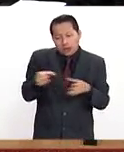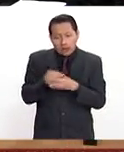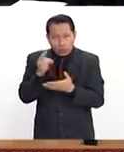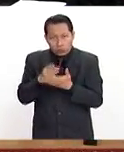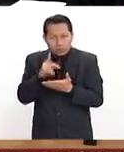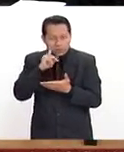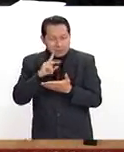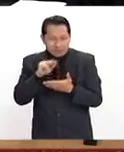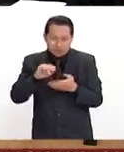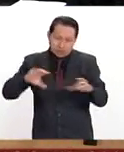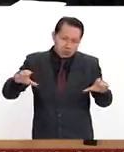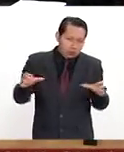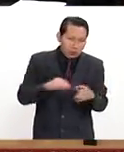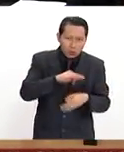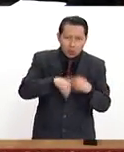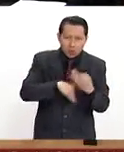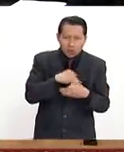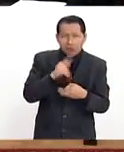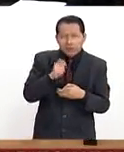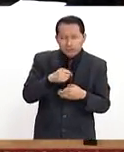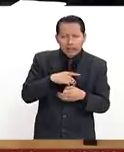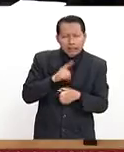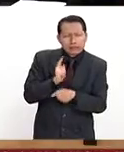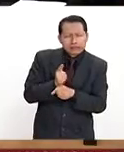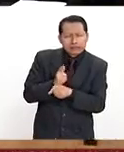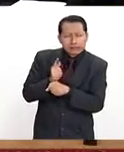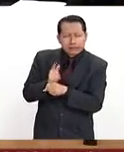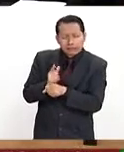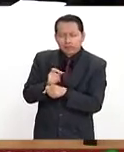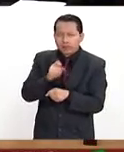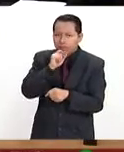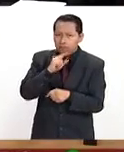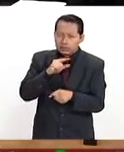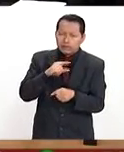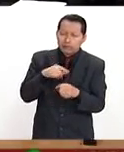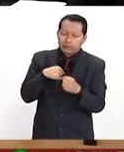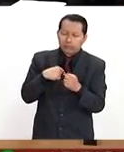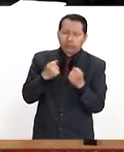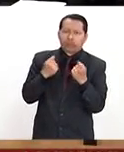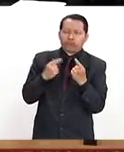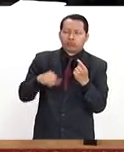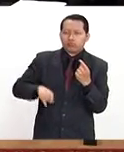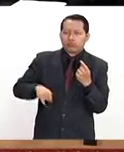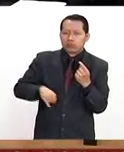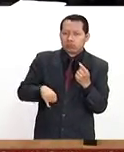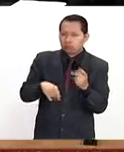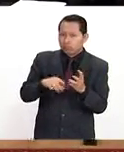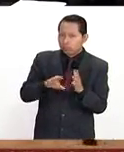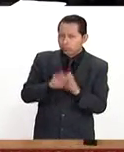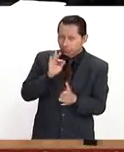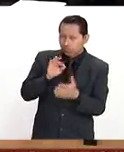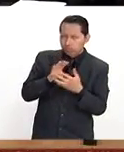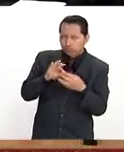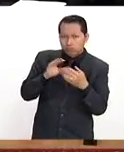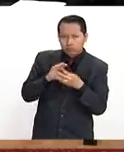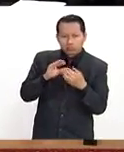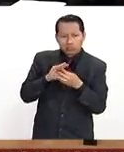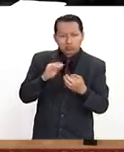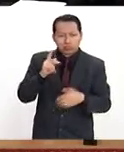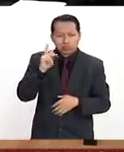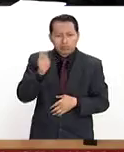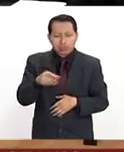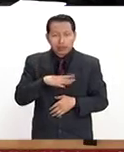hay algunos datos que me llamaron la atención. Voy a empezar con uno que me parece que si